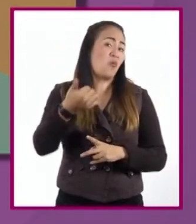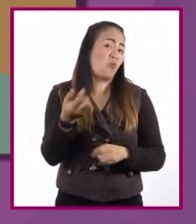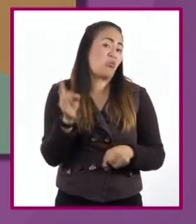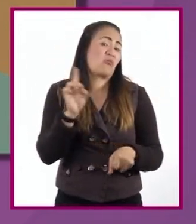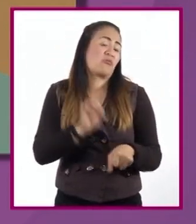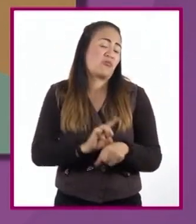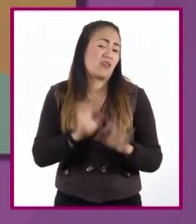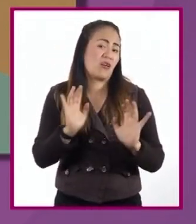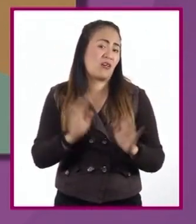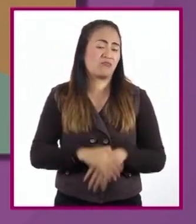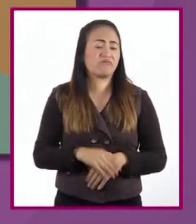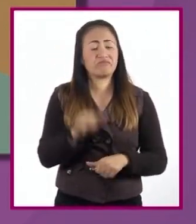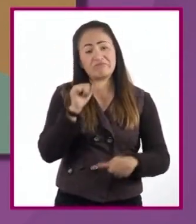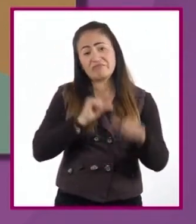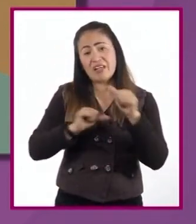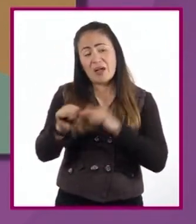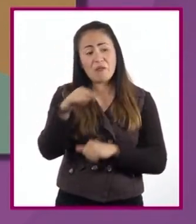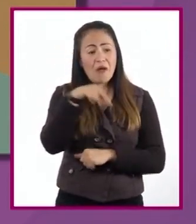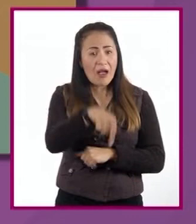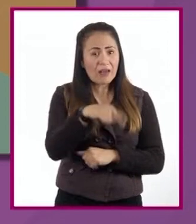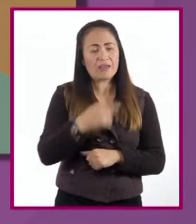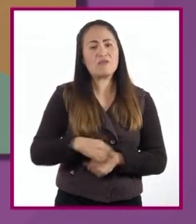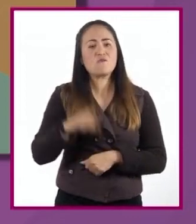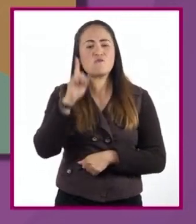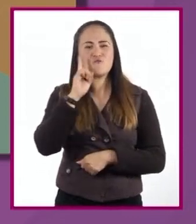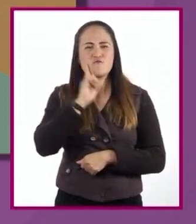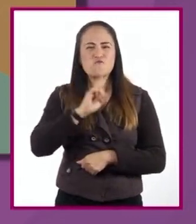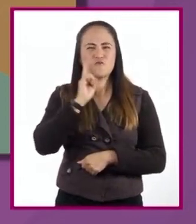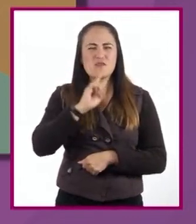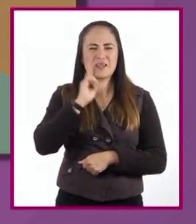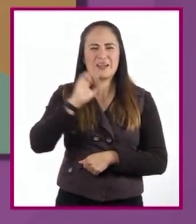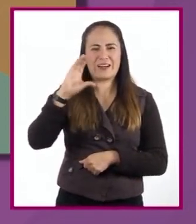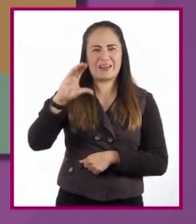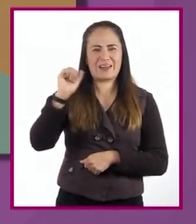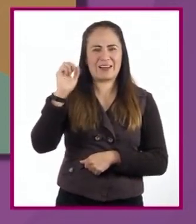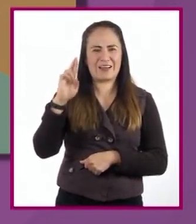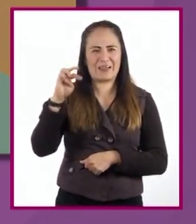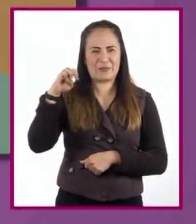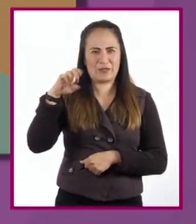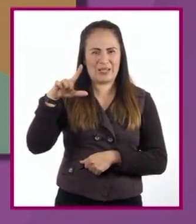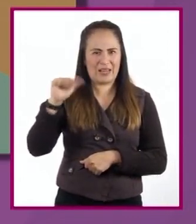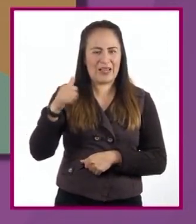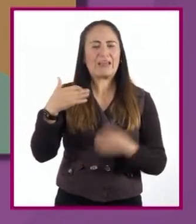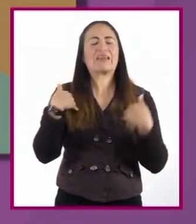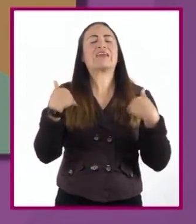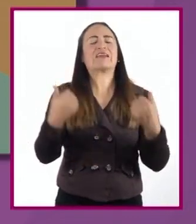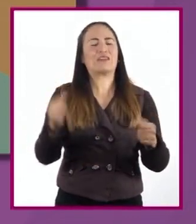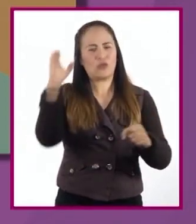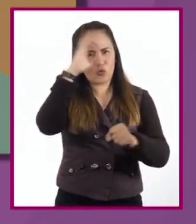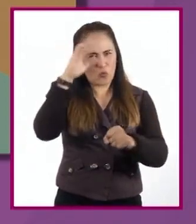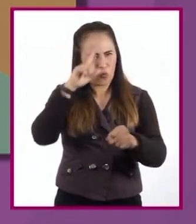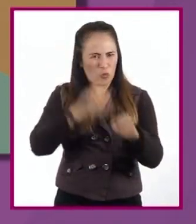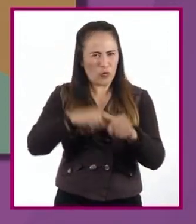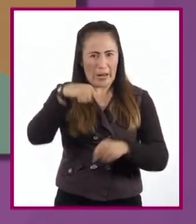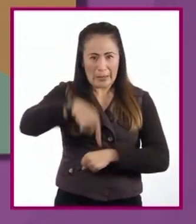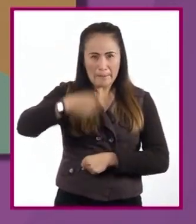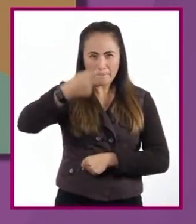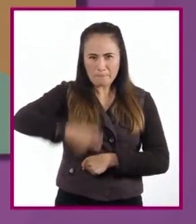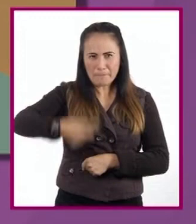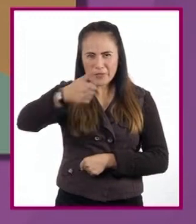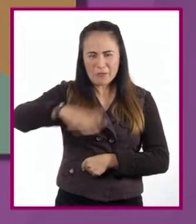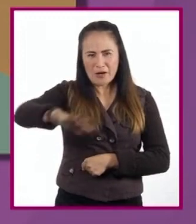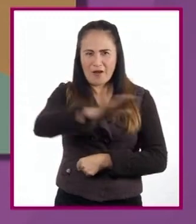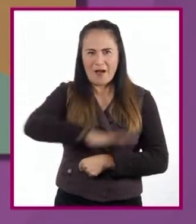bueno, unas por otras. Así mi amiga Carmela ya entendió que Cuicuilco fue la primera gran civilización del Valle